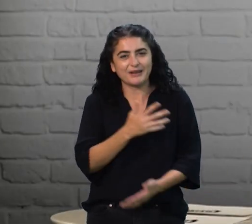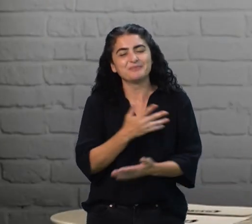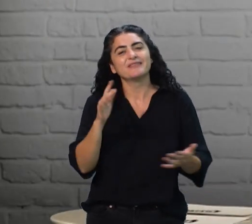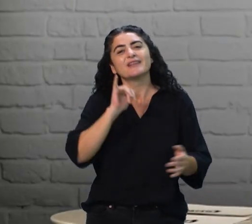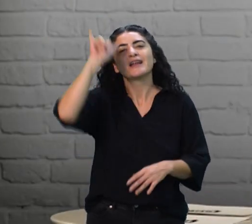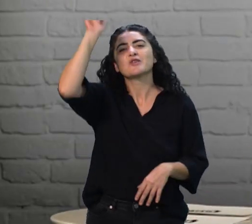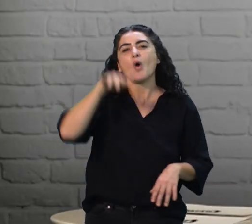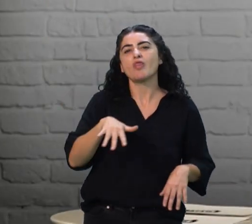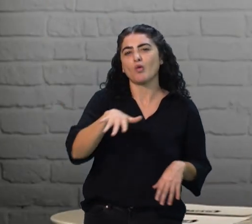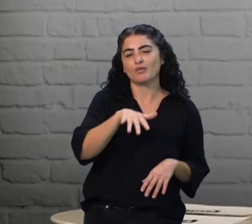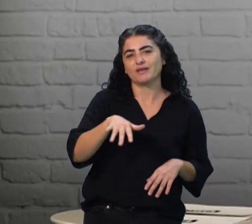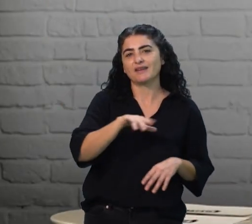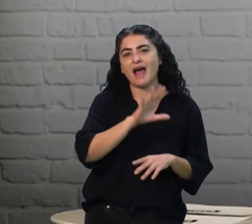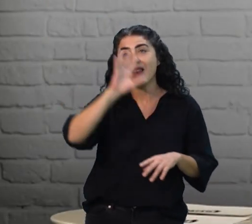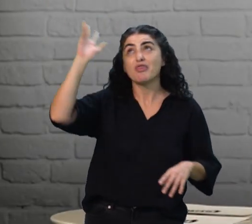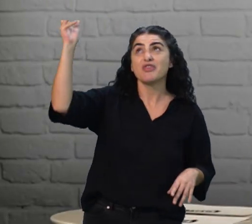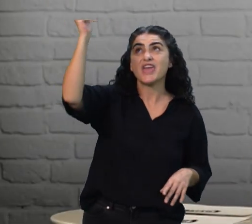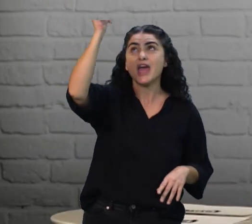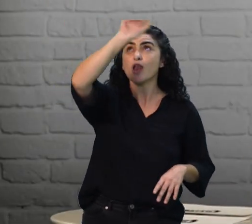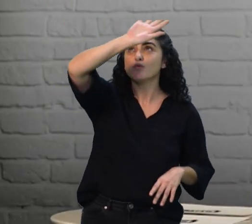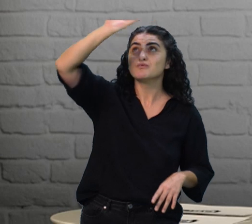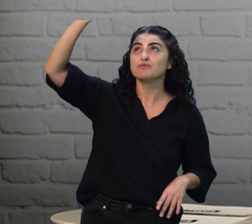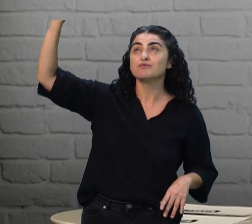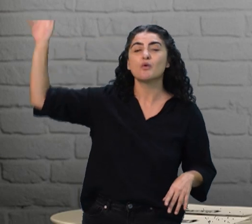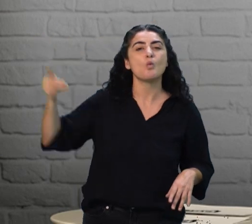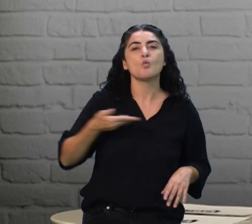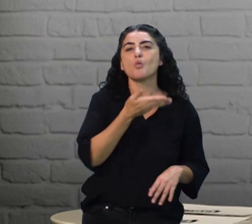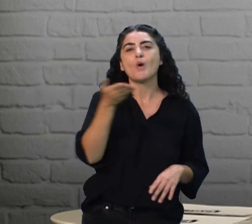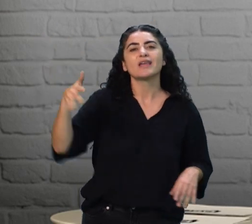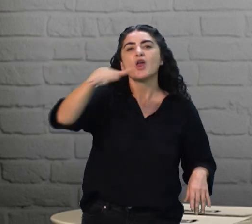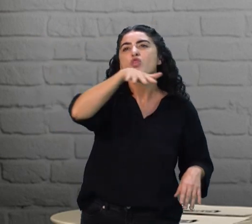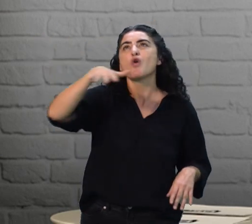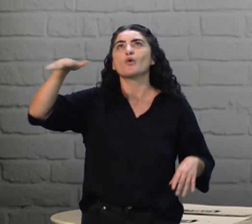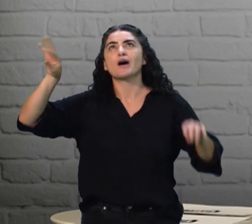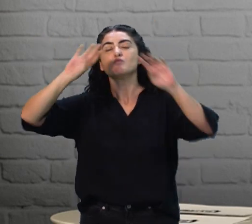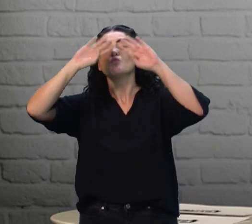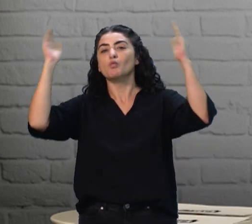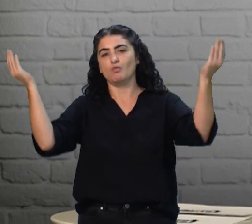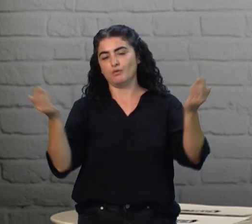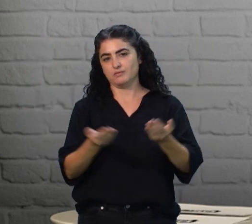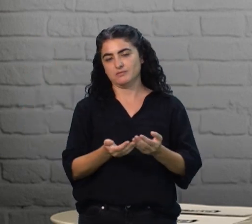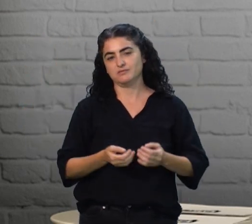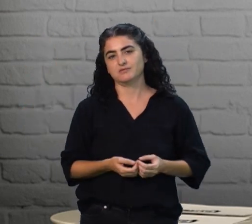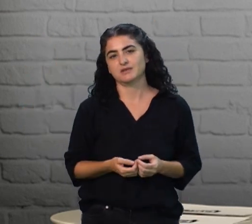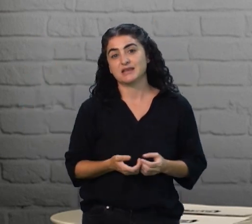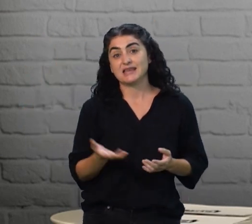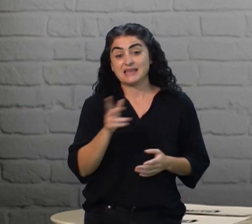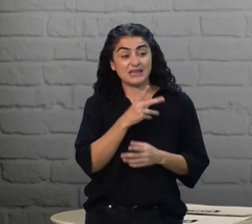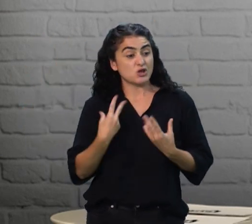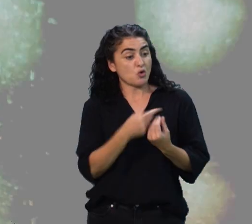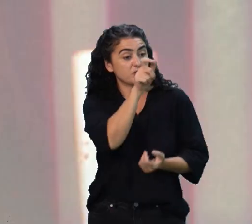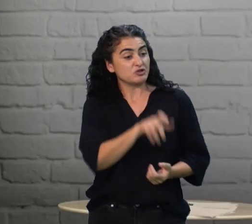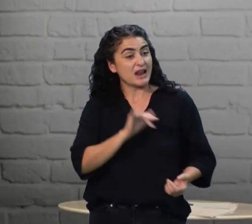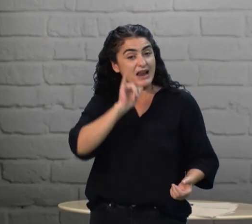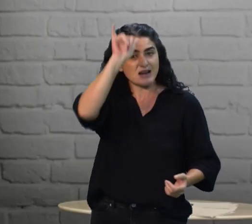por supuesto al al cielo y a cualquier parte de de este mundo O sea que y con un riojano se puede ir a cualquier